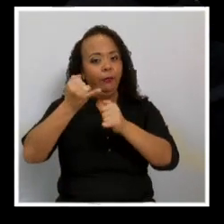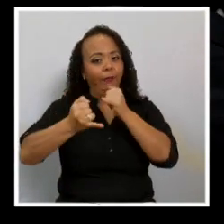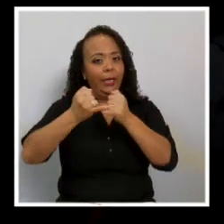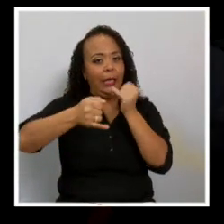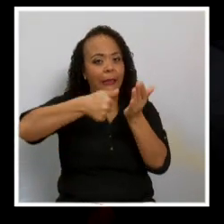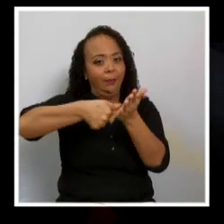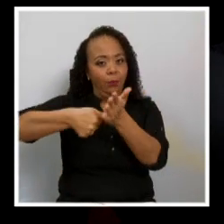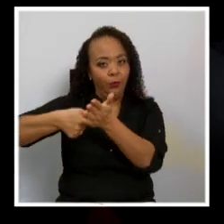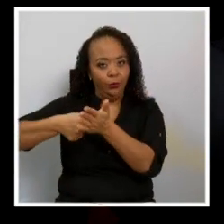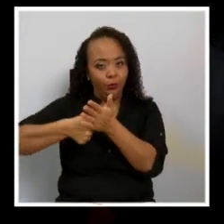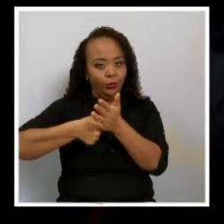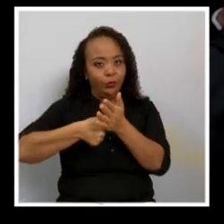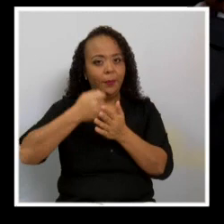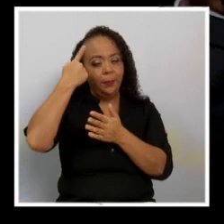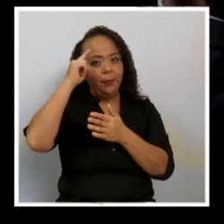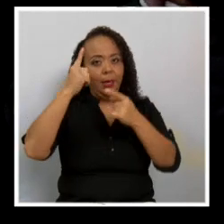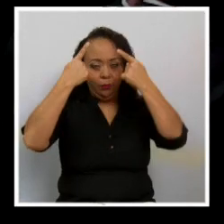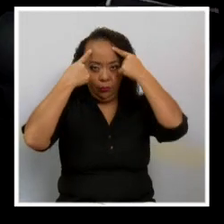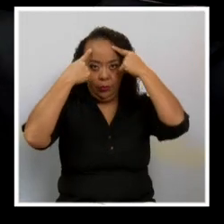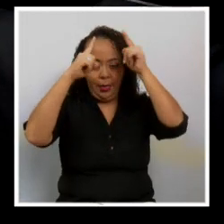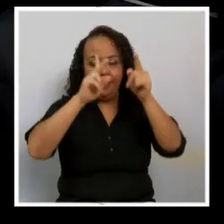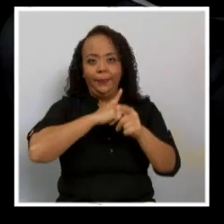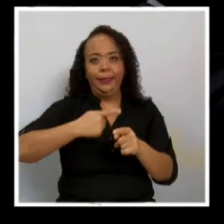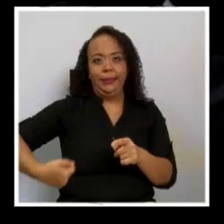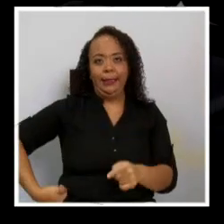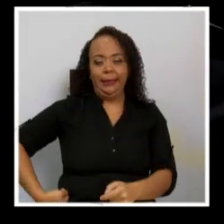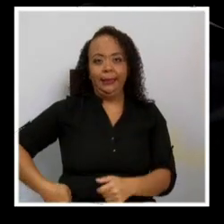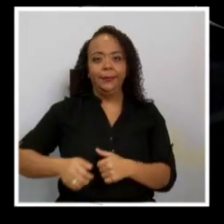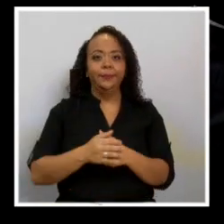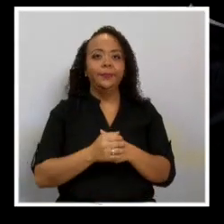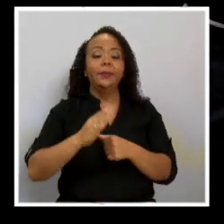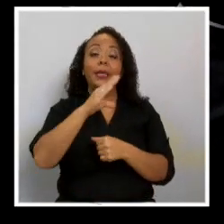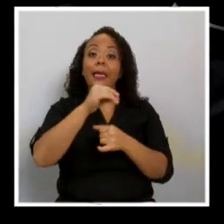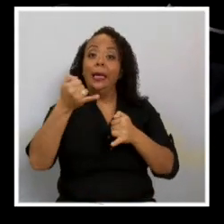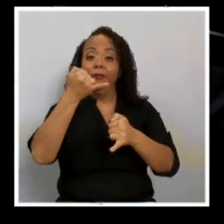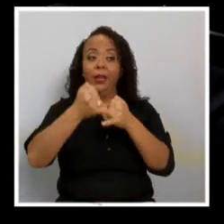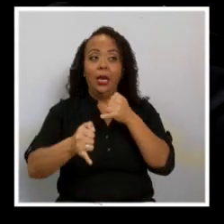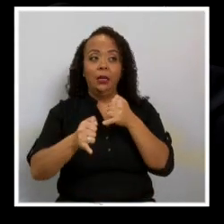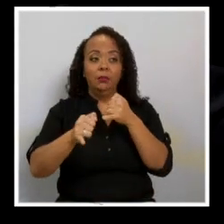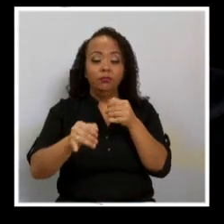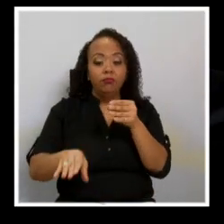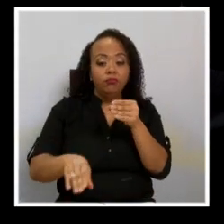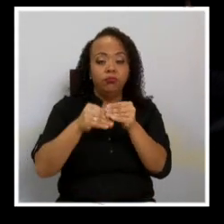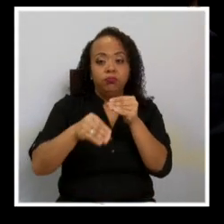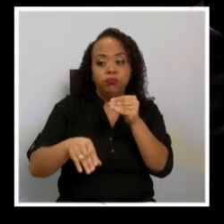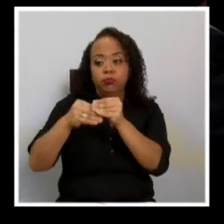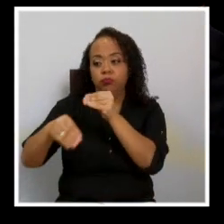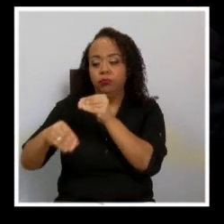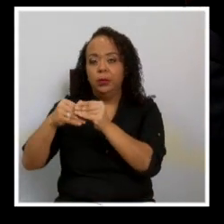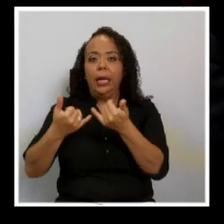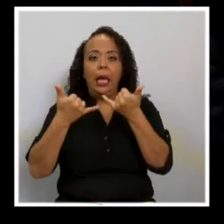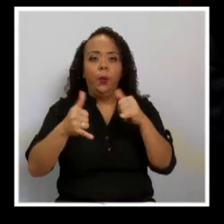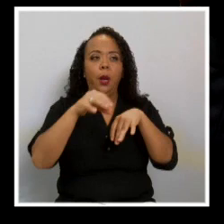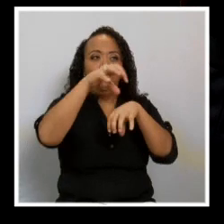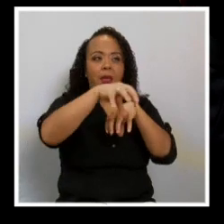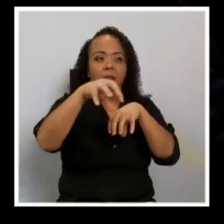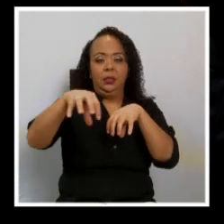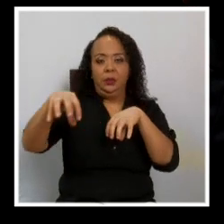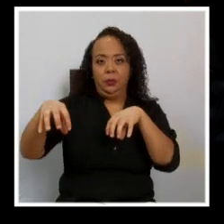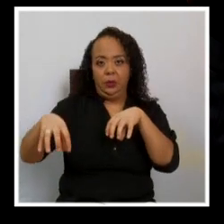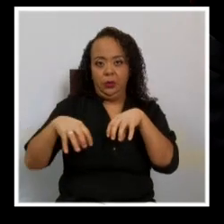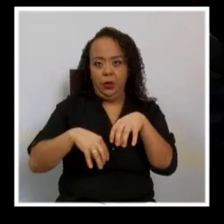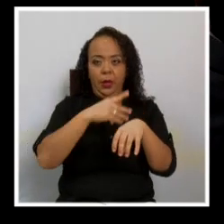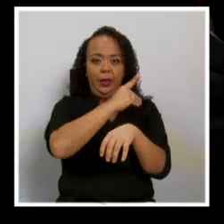votos para llegar a la presidencia Carlos Ricardo Benavides. Y como al final se sumaron varios, ahora la distribución de cuotas